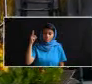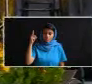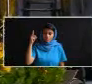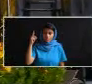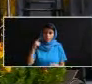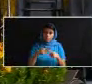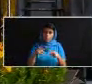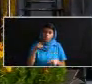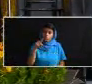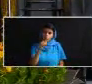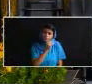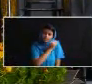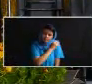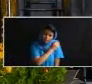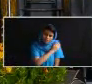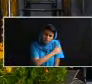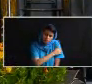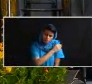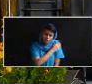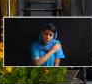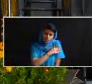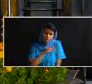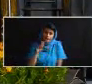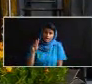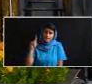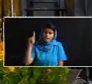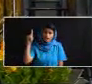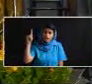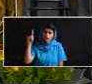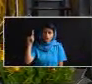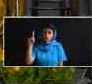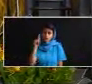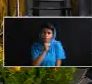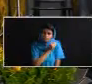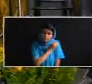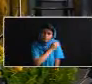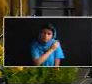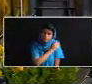por tu misericordia y tu bondad,